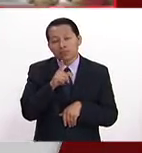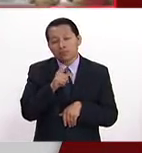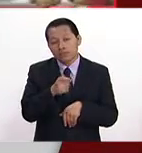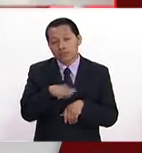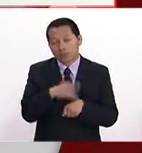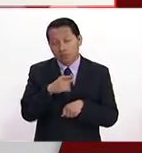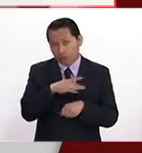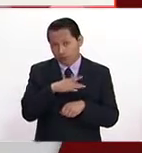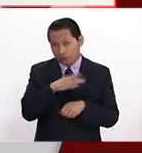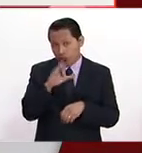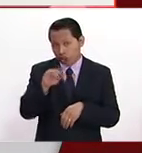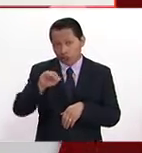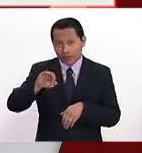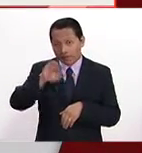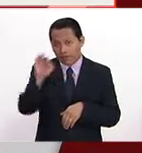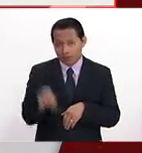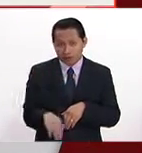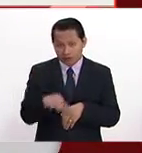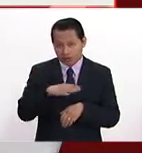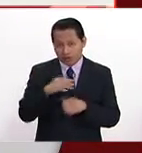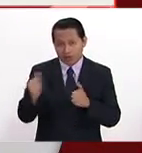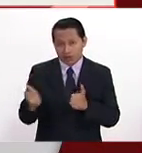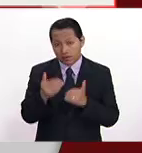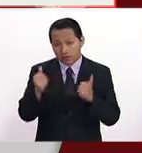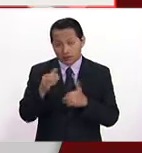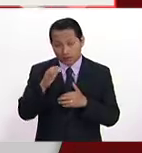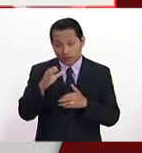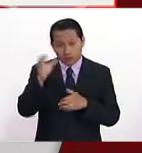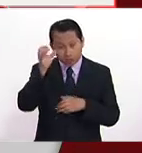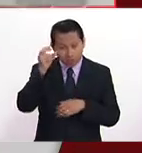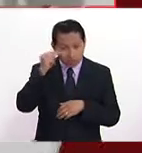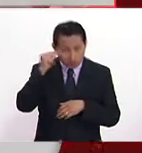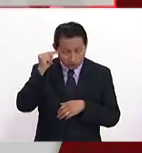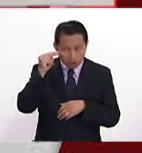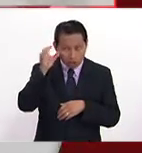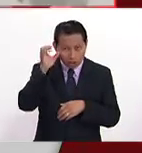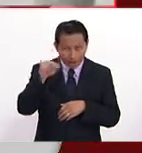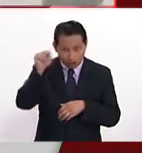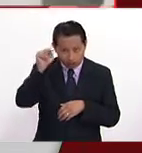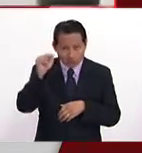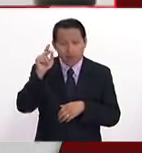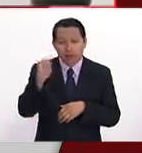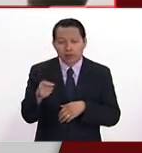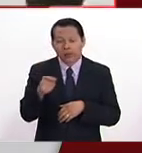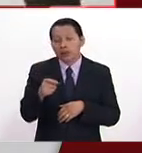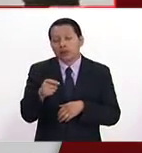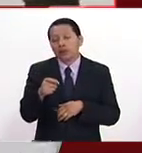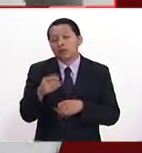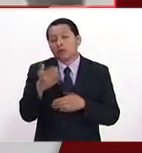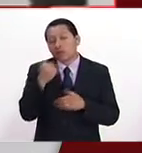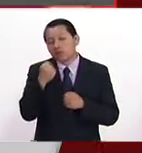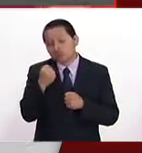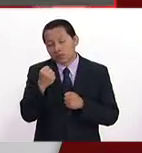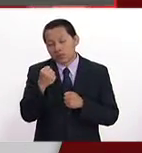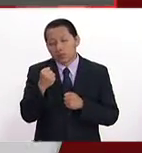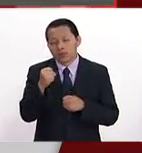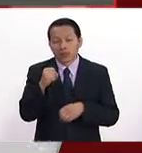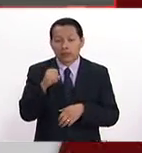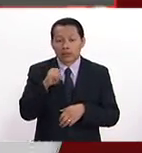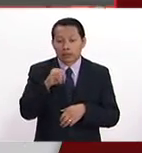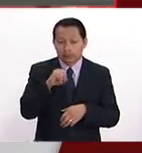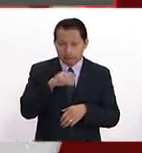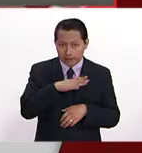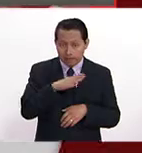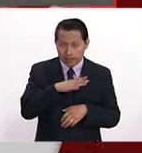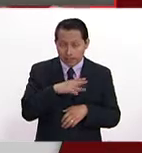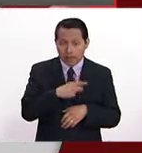del 90% de las exportaciones de Corea del Norte, no tendría un impacto. En caso de ser así,